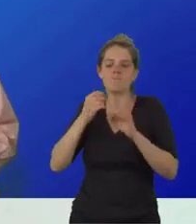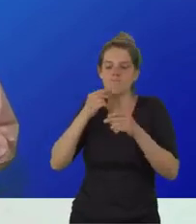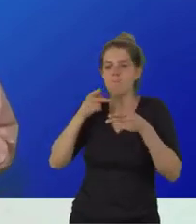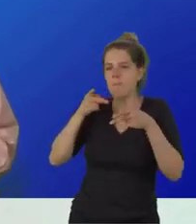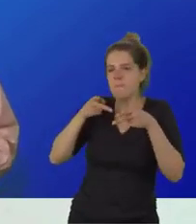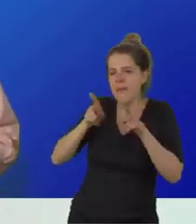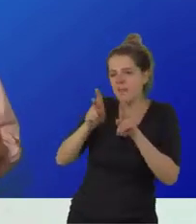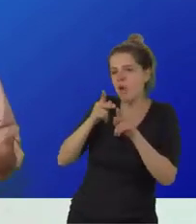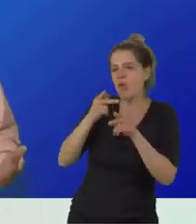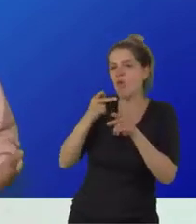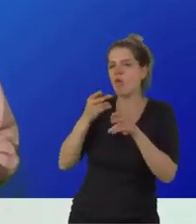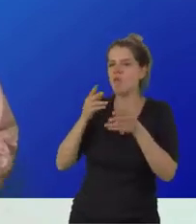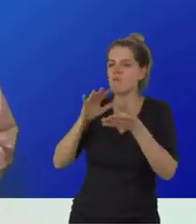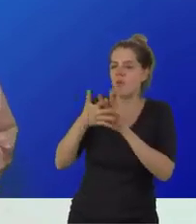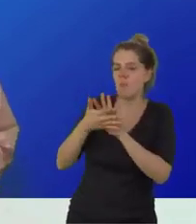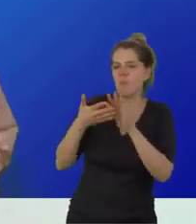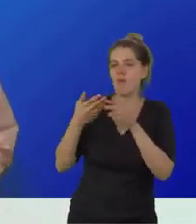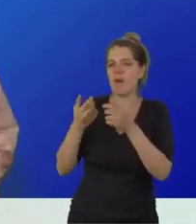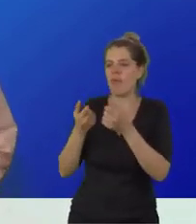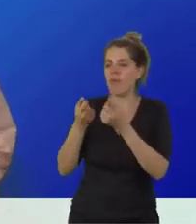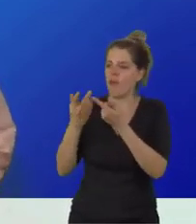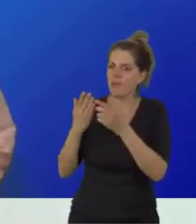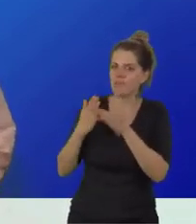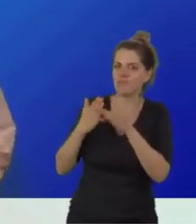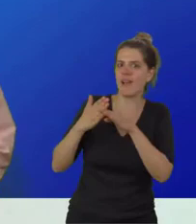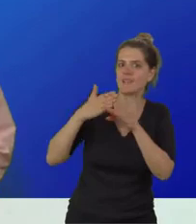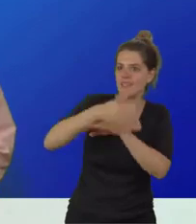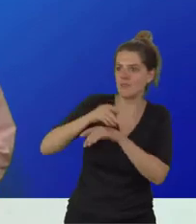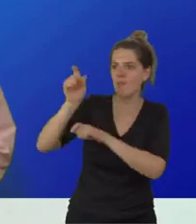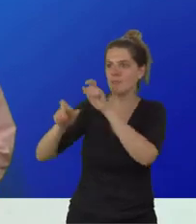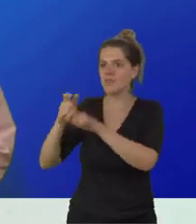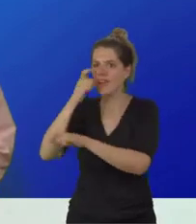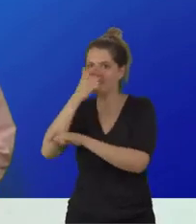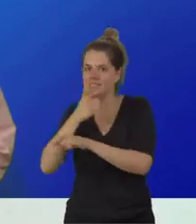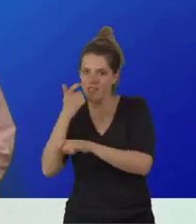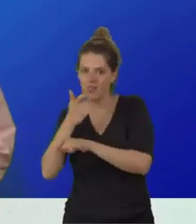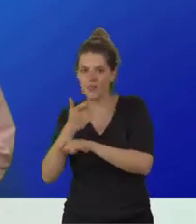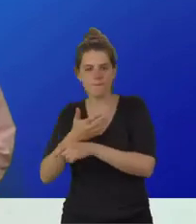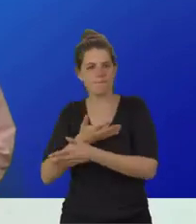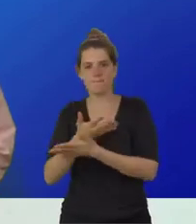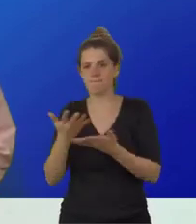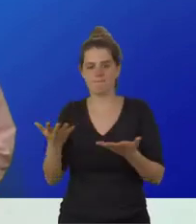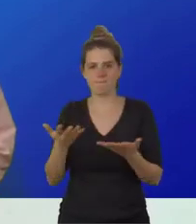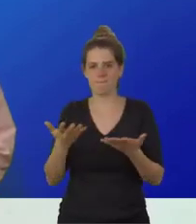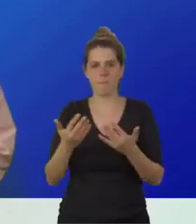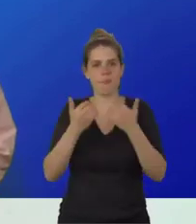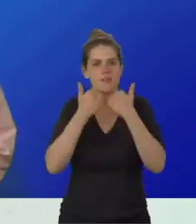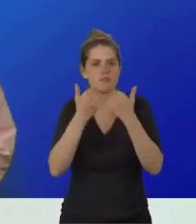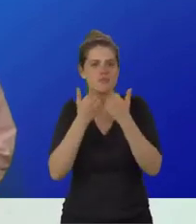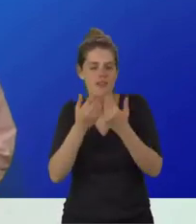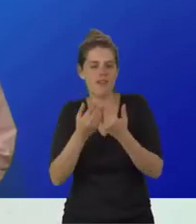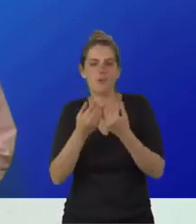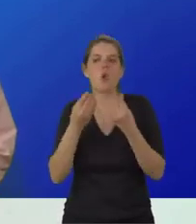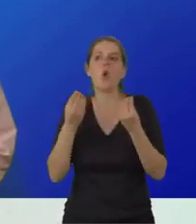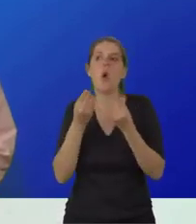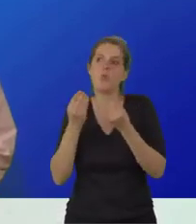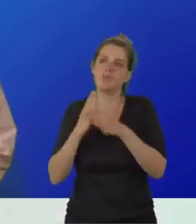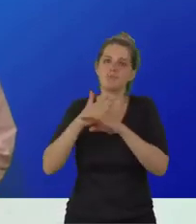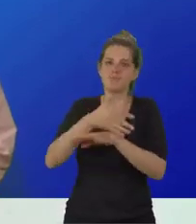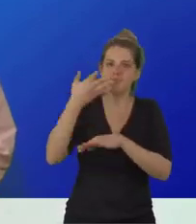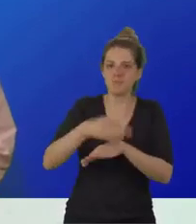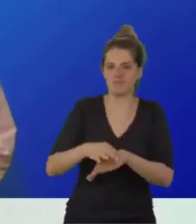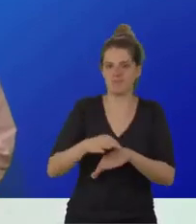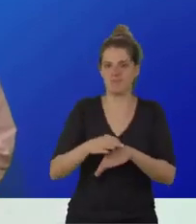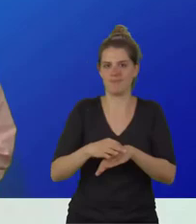o las estrategias o las técnicas suficientes para poder responder desde el punto de vista del abordaje metodológico que le